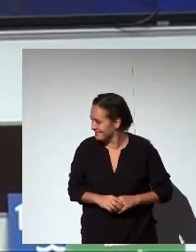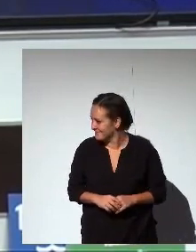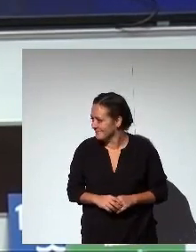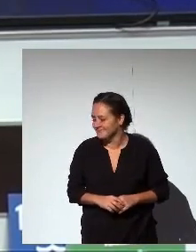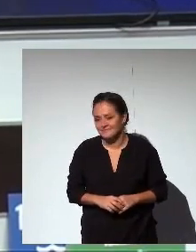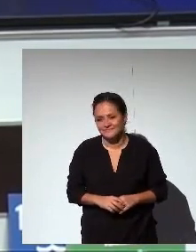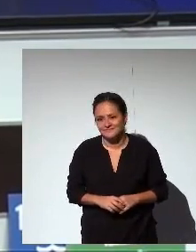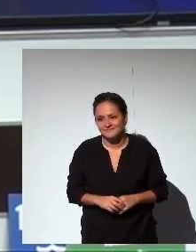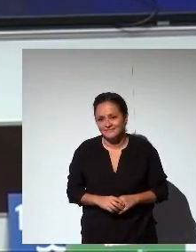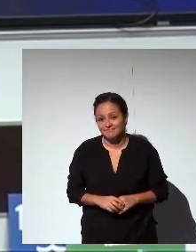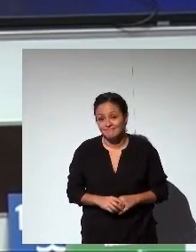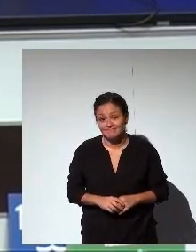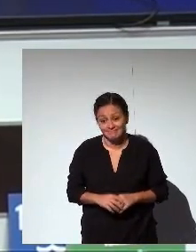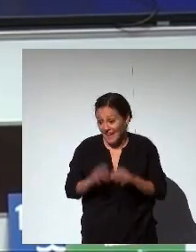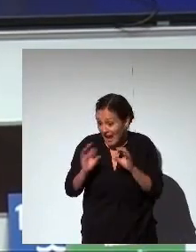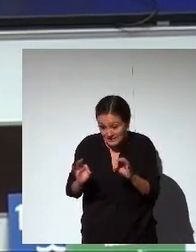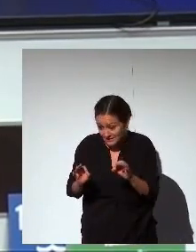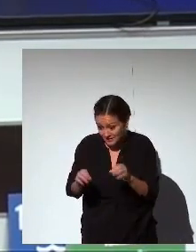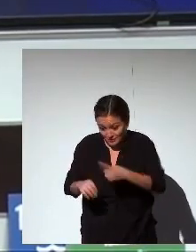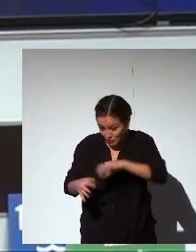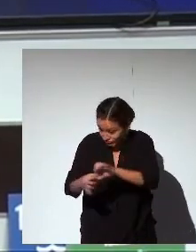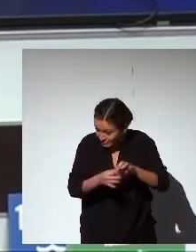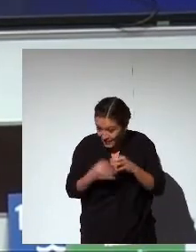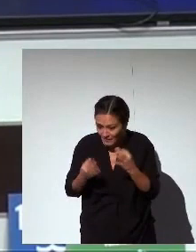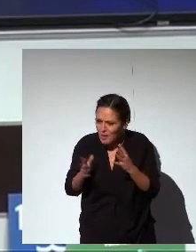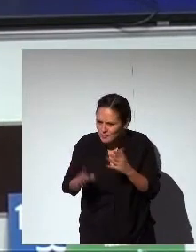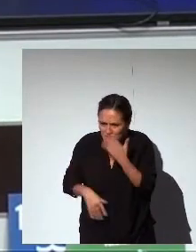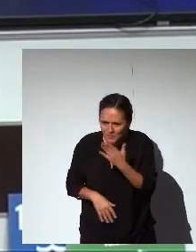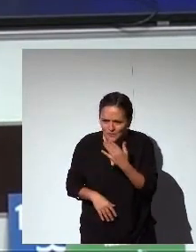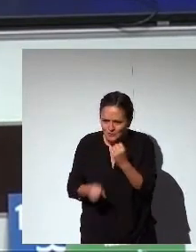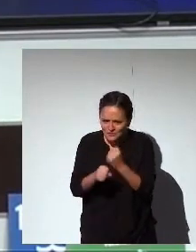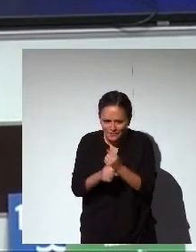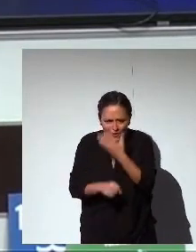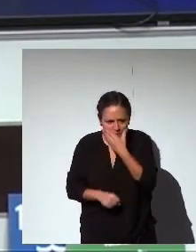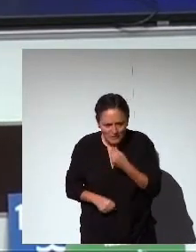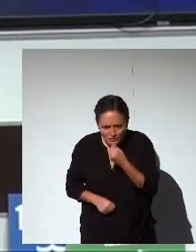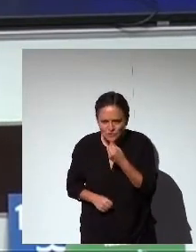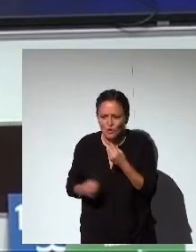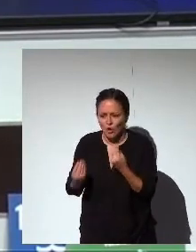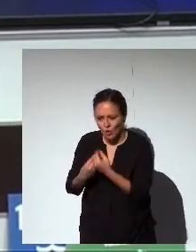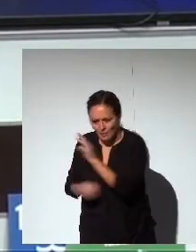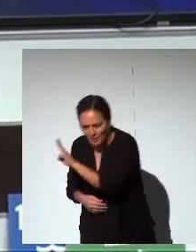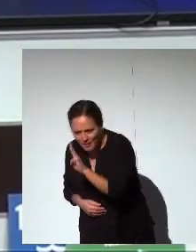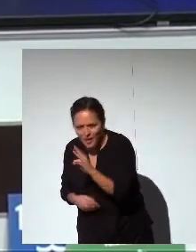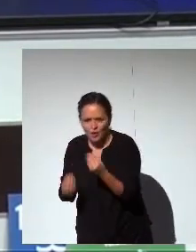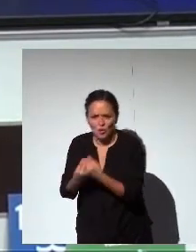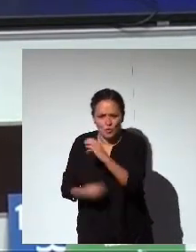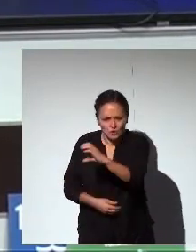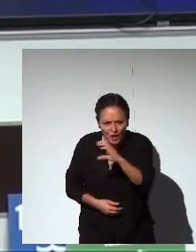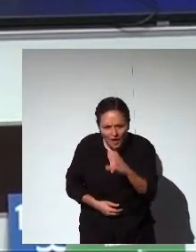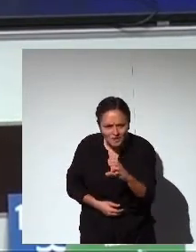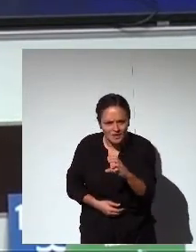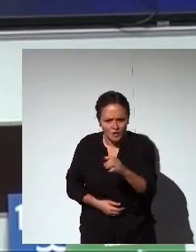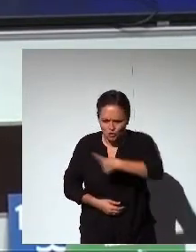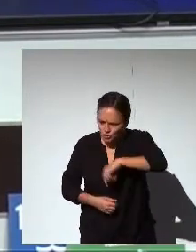Gracias. Es lo que nos tocaba, pero la verdad es que fue un trabajo precioso, daba igual. Se trabajó con el PP, con el Coalición Canaria, porque teníamos